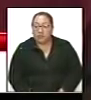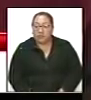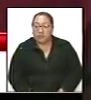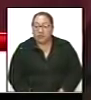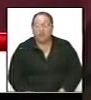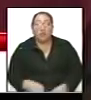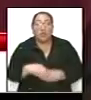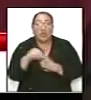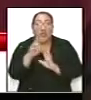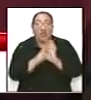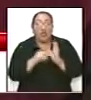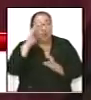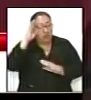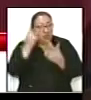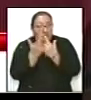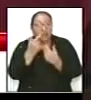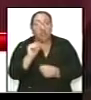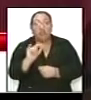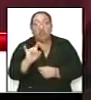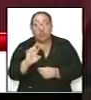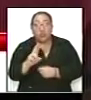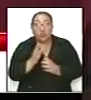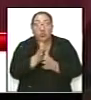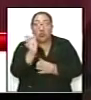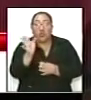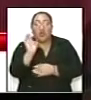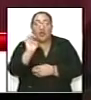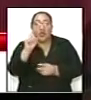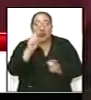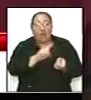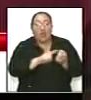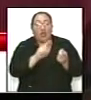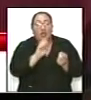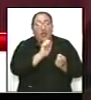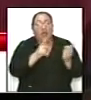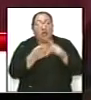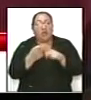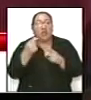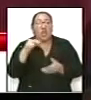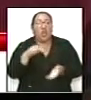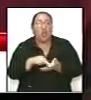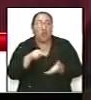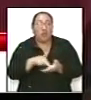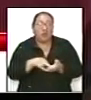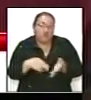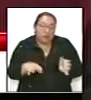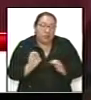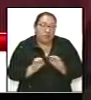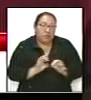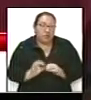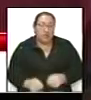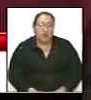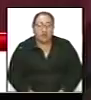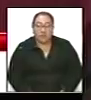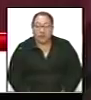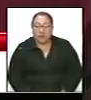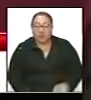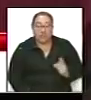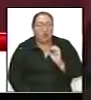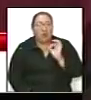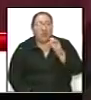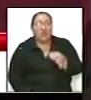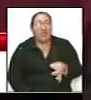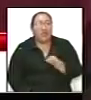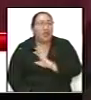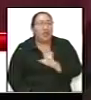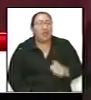en la Región Militar Sur, de enero a noviembre, que enero ya de por sí es impropio, como lo he explicado, no entró una